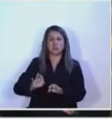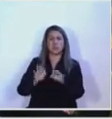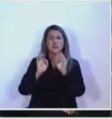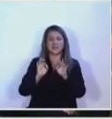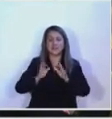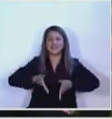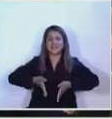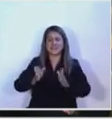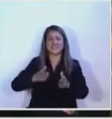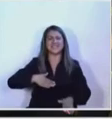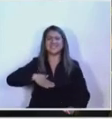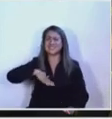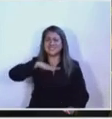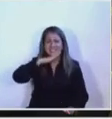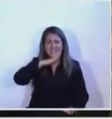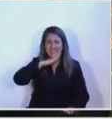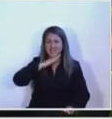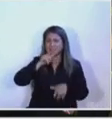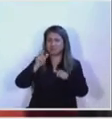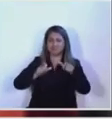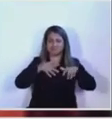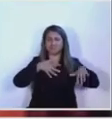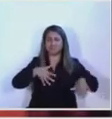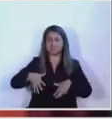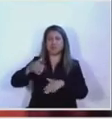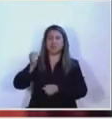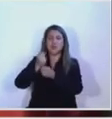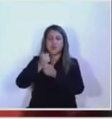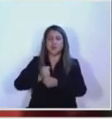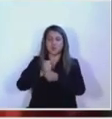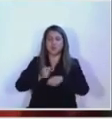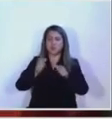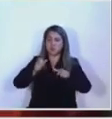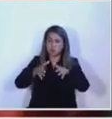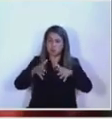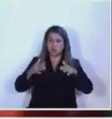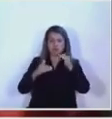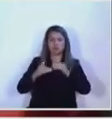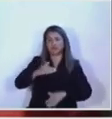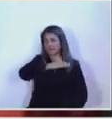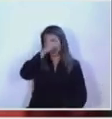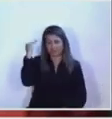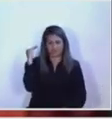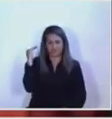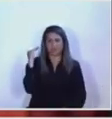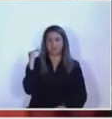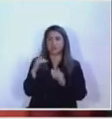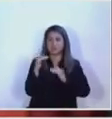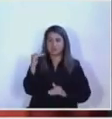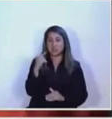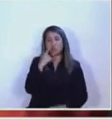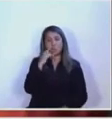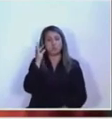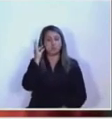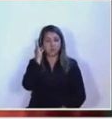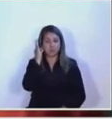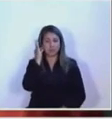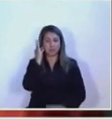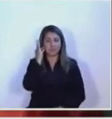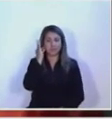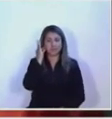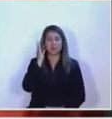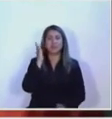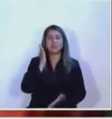estaban llenas, no tan solo de manifestantes hartos de las desigualdades, sino que también de hombres y mujeres que